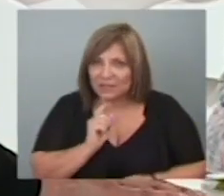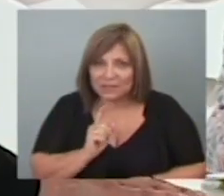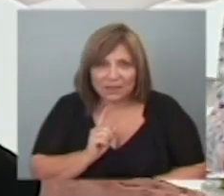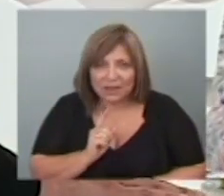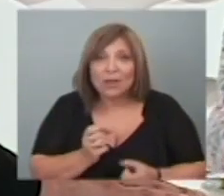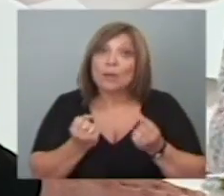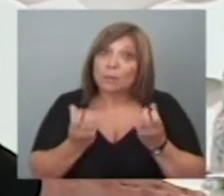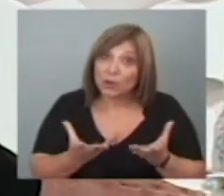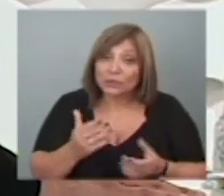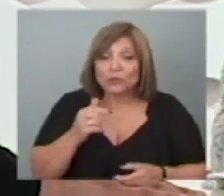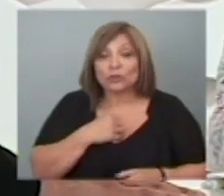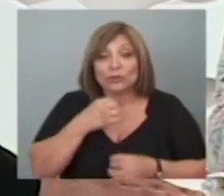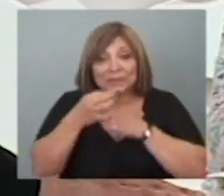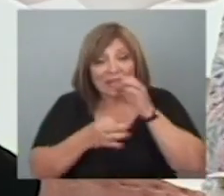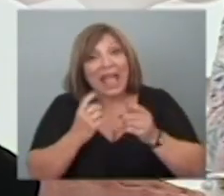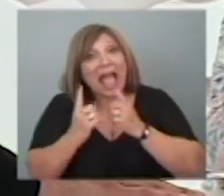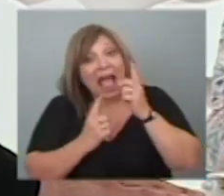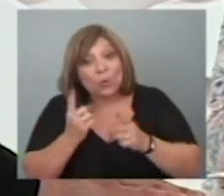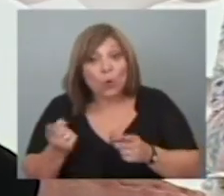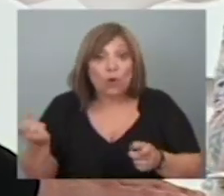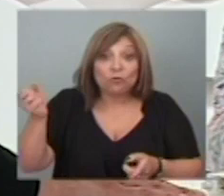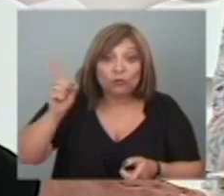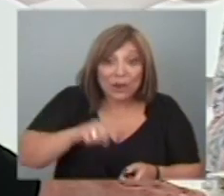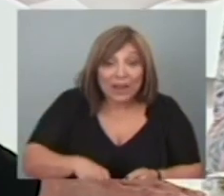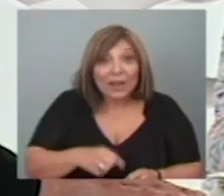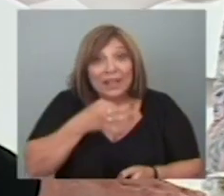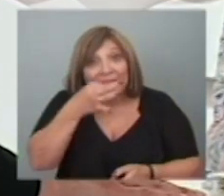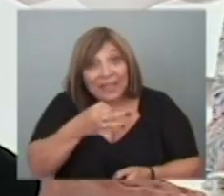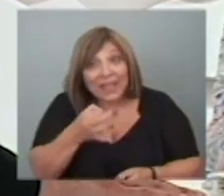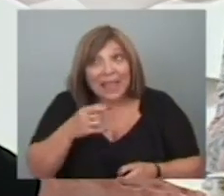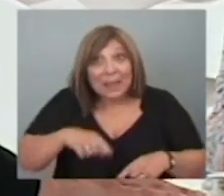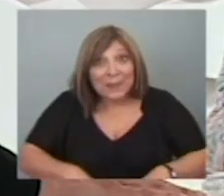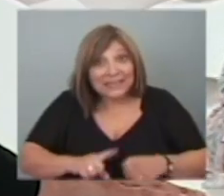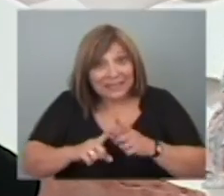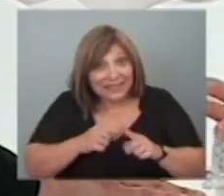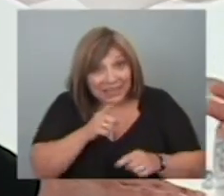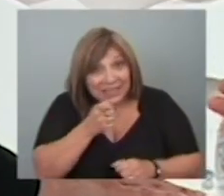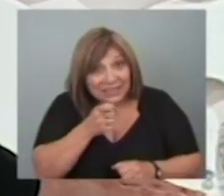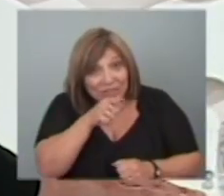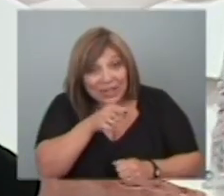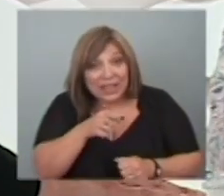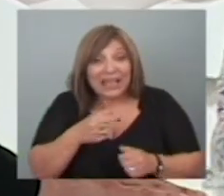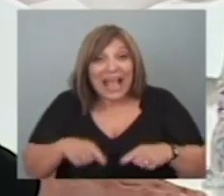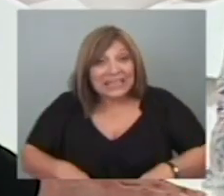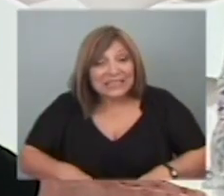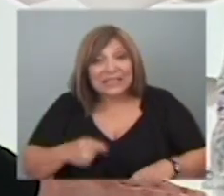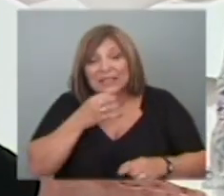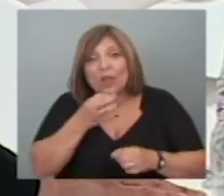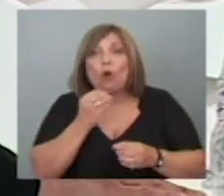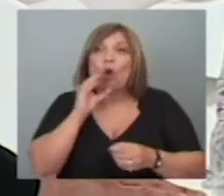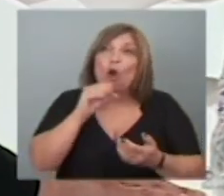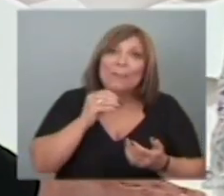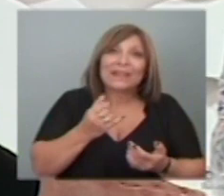sencilla, por eso también decía que algunos retornados cuando hacen su declaración en Cancillería dicen que no siempre reciben un comentario